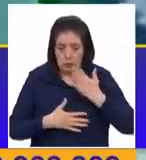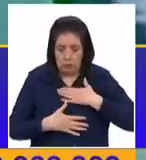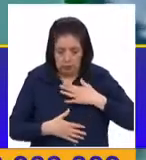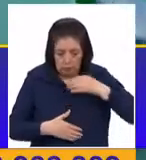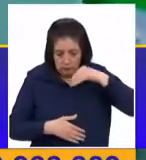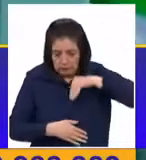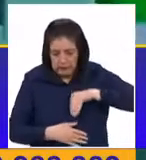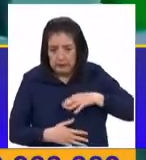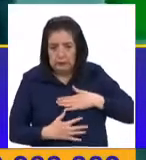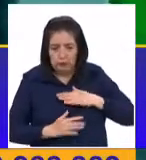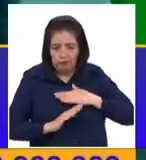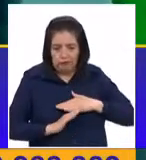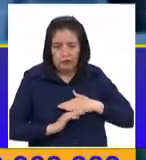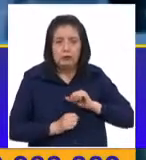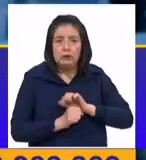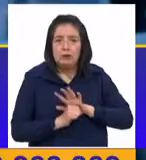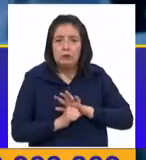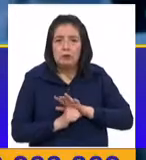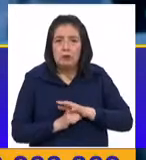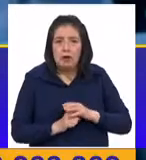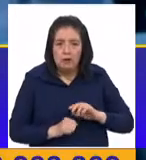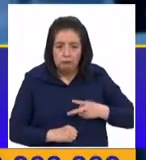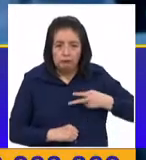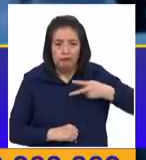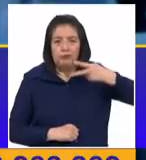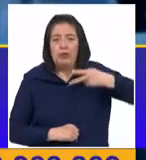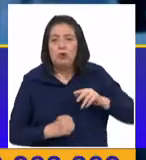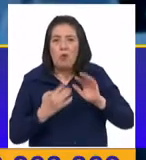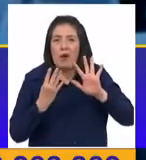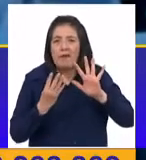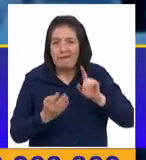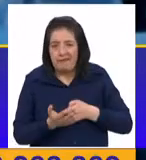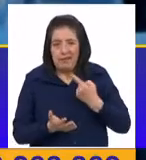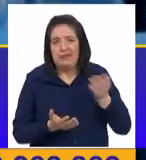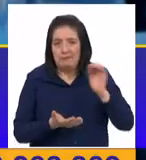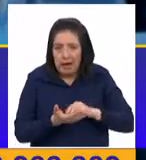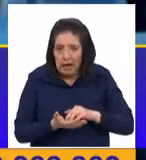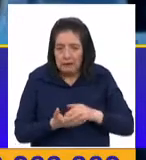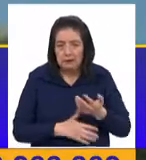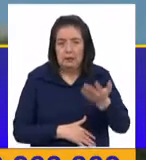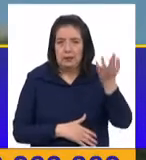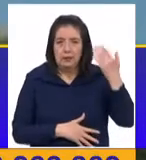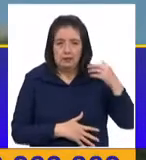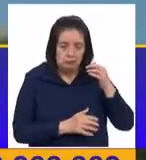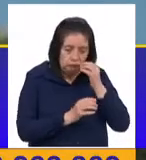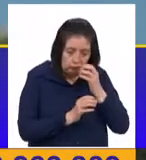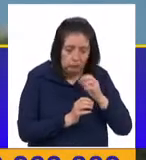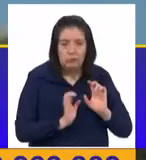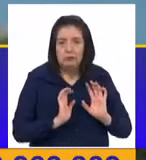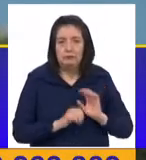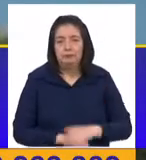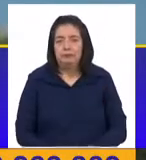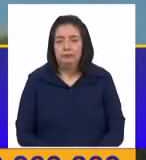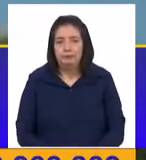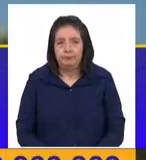la COVID-19 aumentaron 9 veces más a los observados anteriormente.